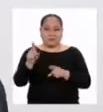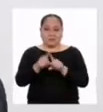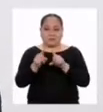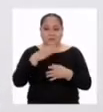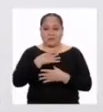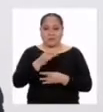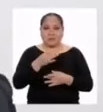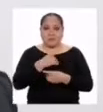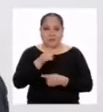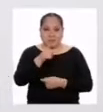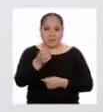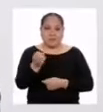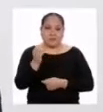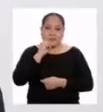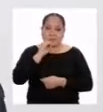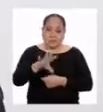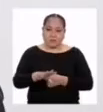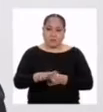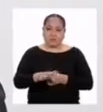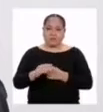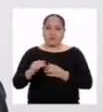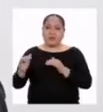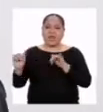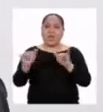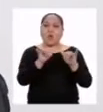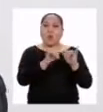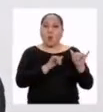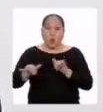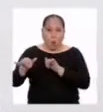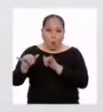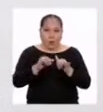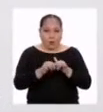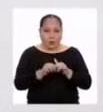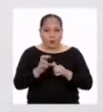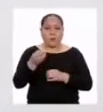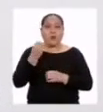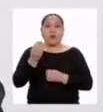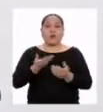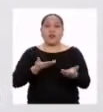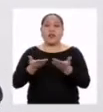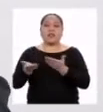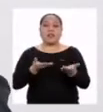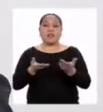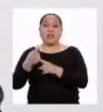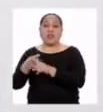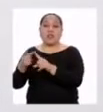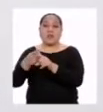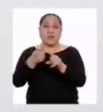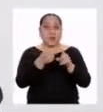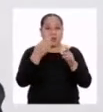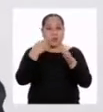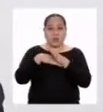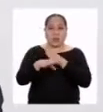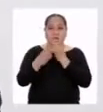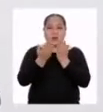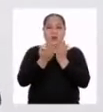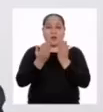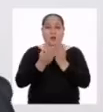interesante lo que menciona de la uniformidad, porque la atención a la diversidad en la